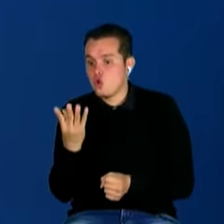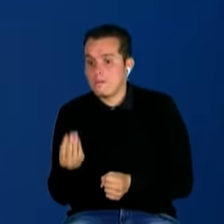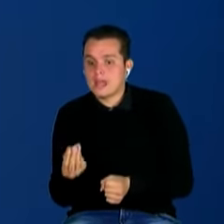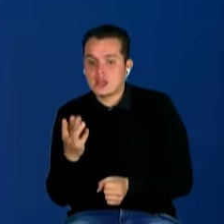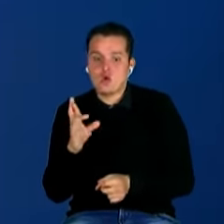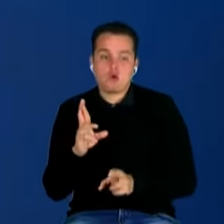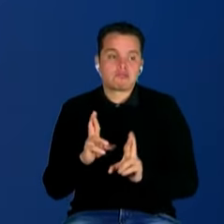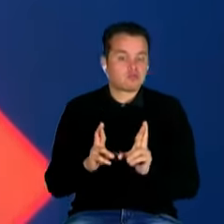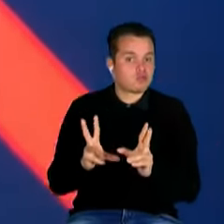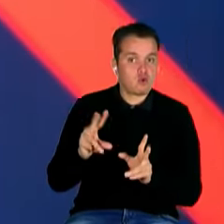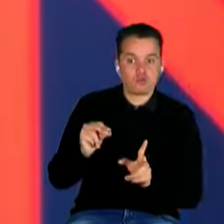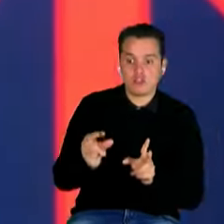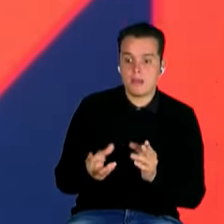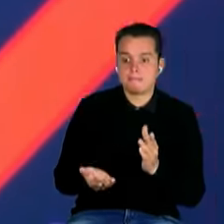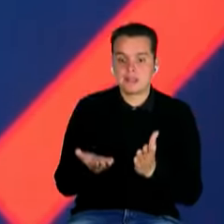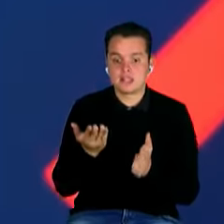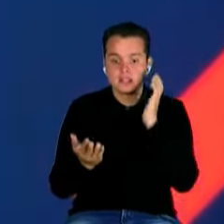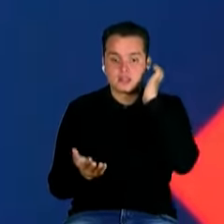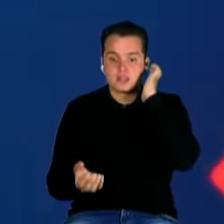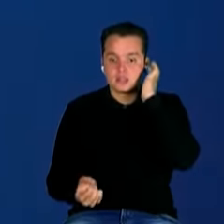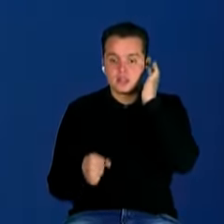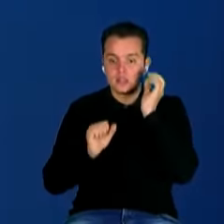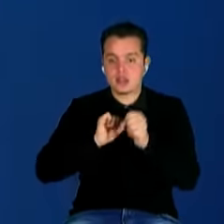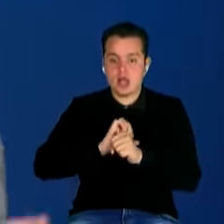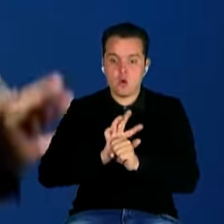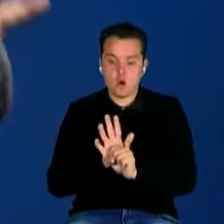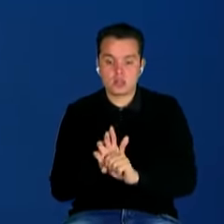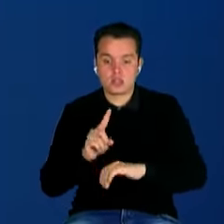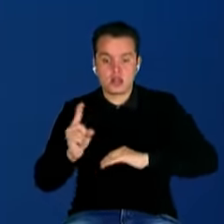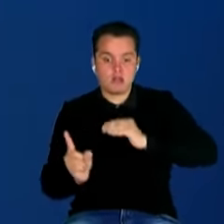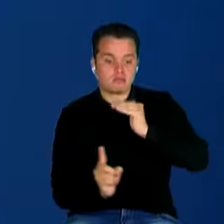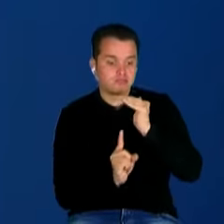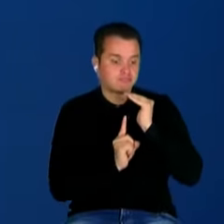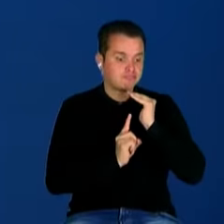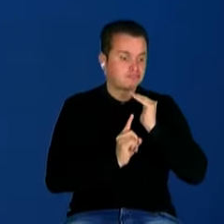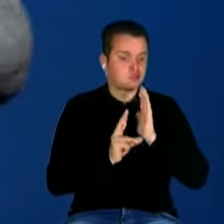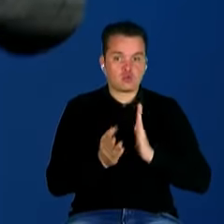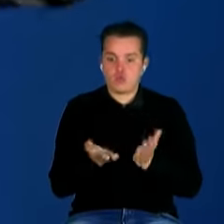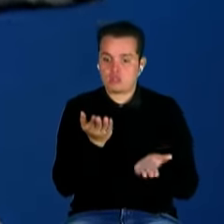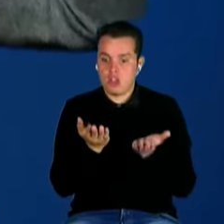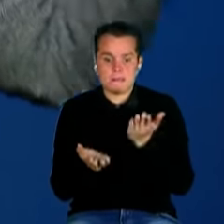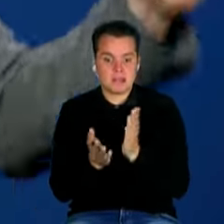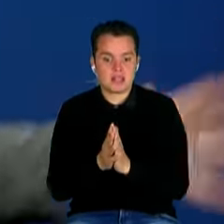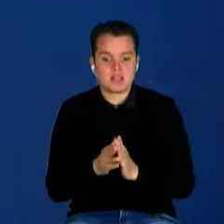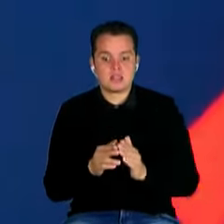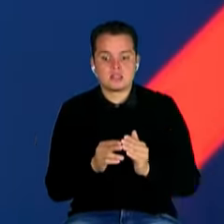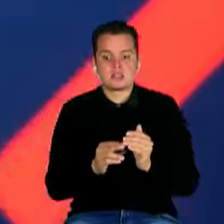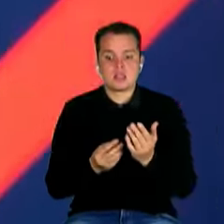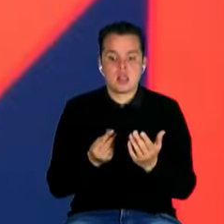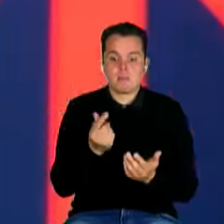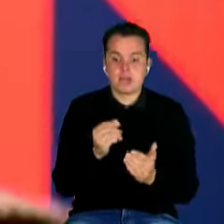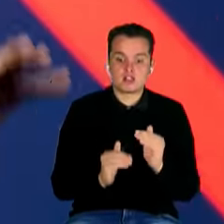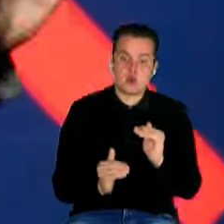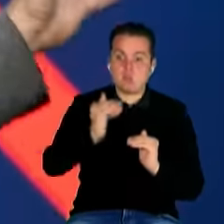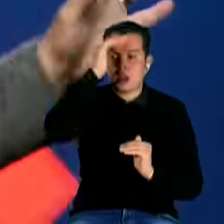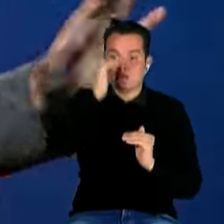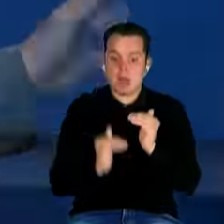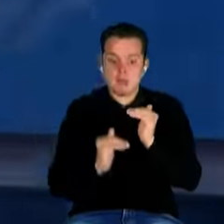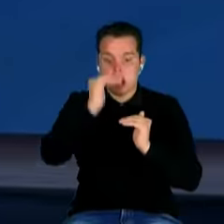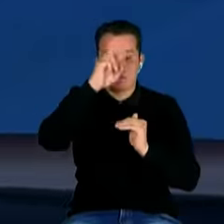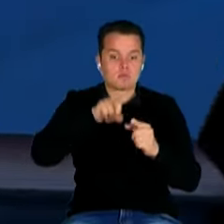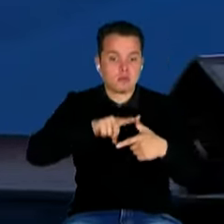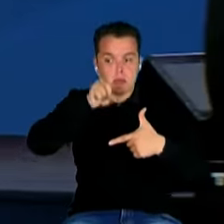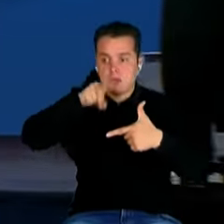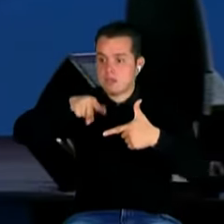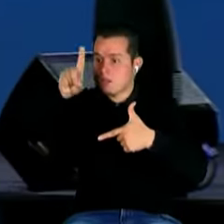del año, no depende de la cuarentena, no depende de una elección, no depende de si el dólar sube, si el dólar baja. No, no,